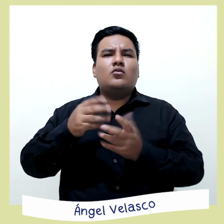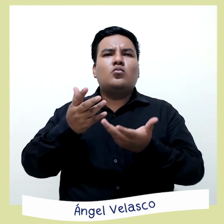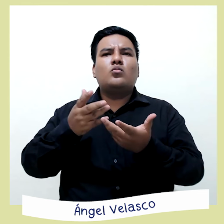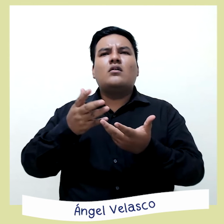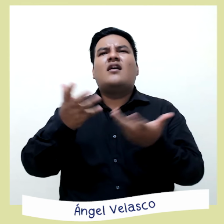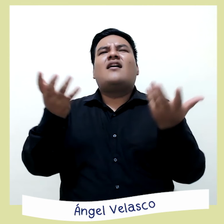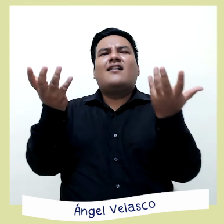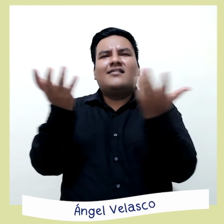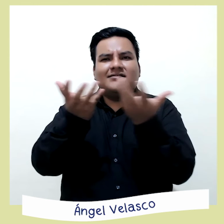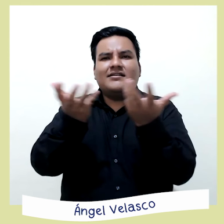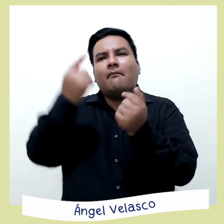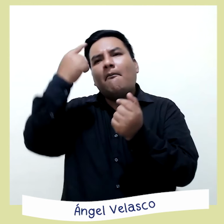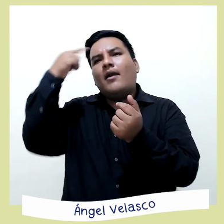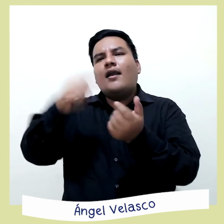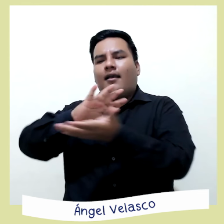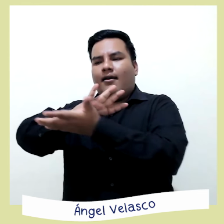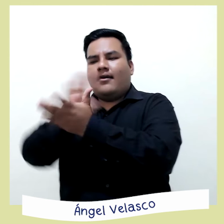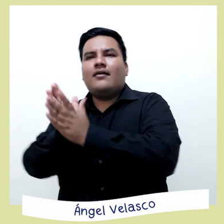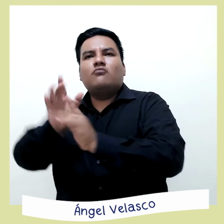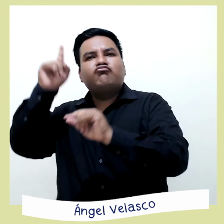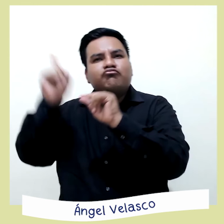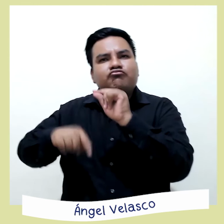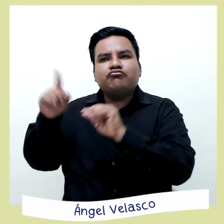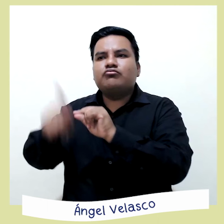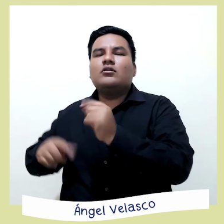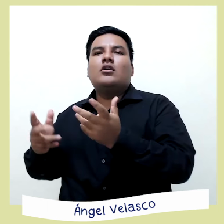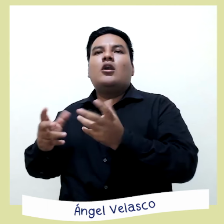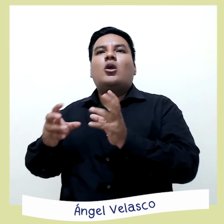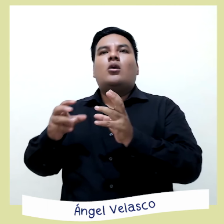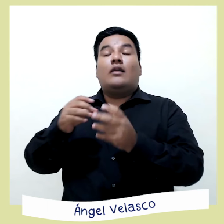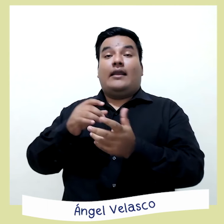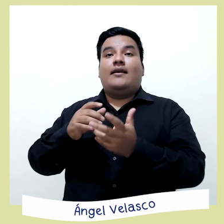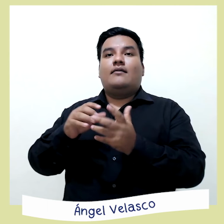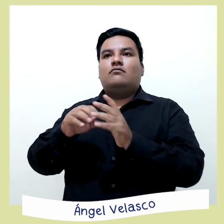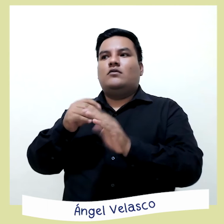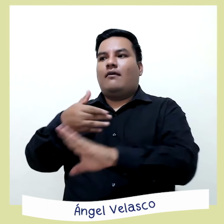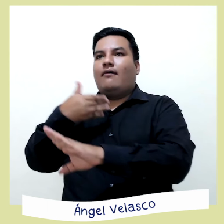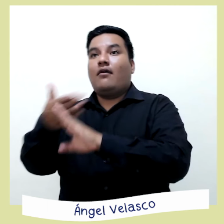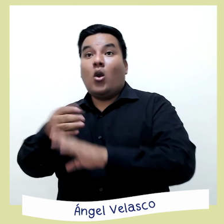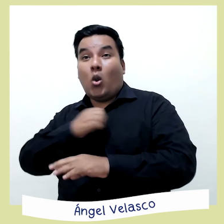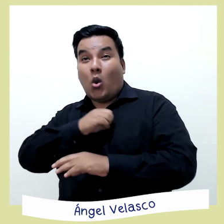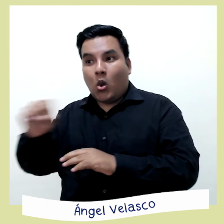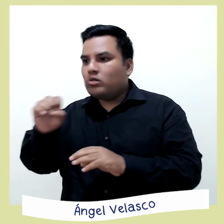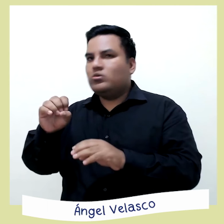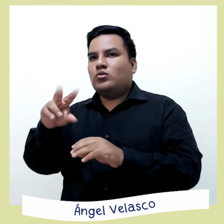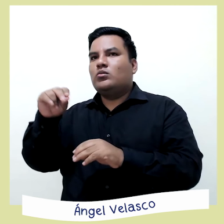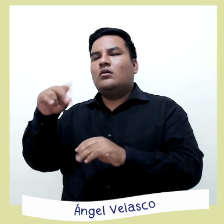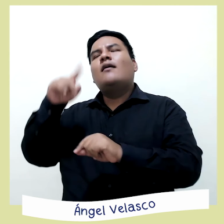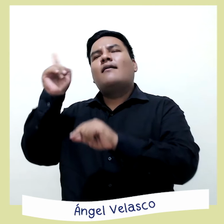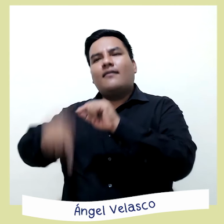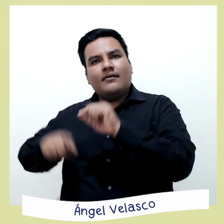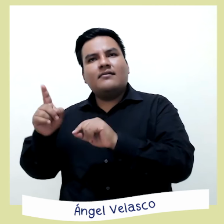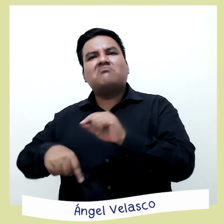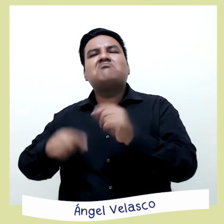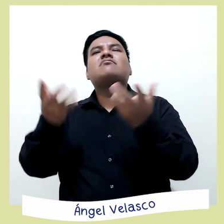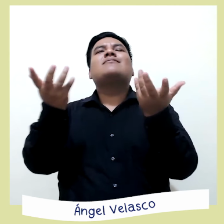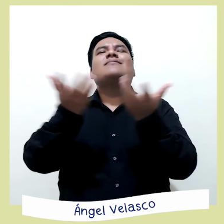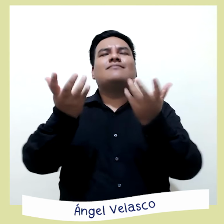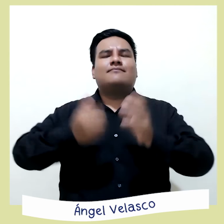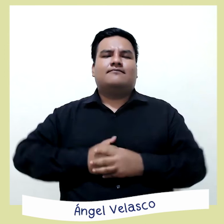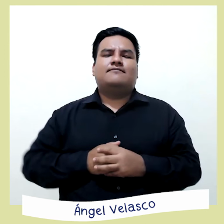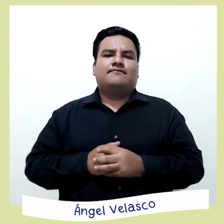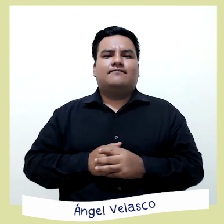cerramos contigo, Samantha Fritz. Otra vez la pregunta, ¿qué acciones se podrían realizar para erradicar el rechazo a las personas